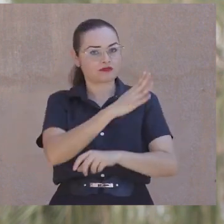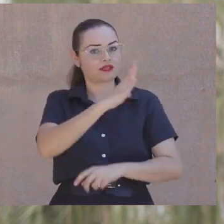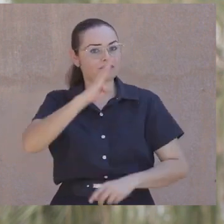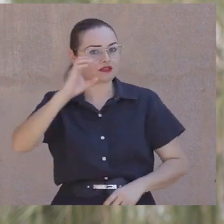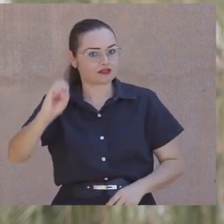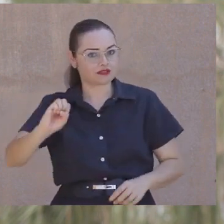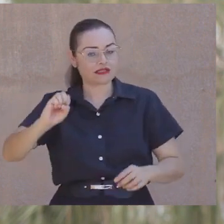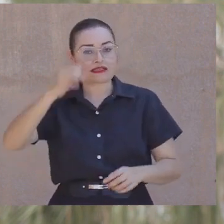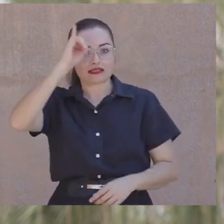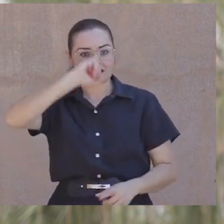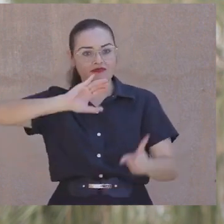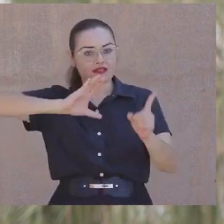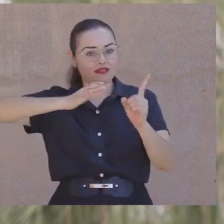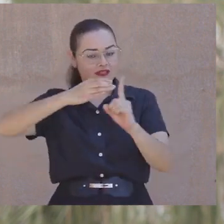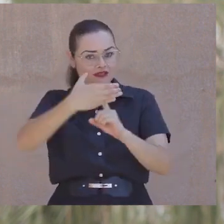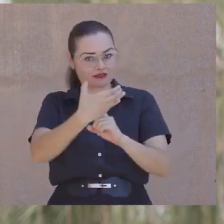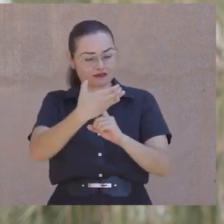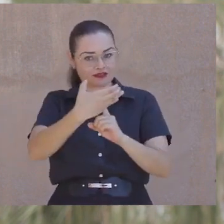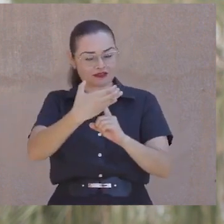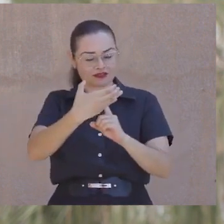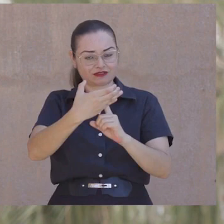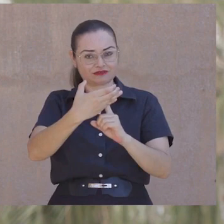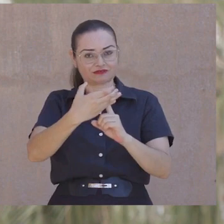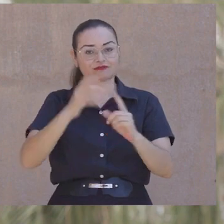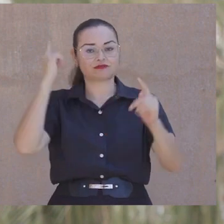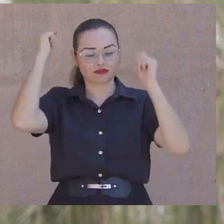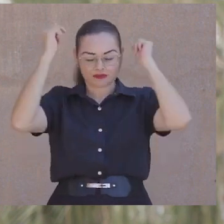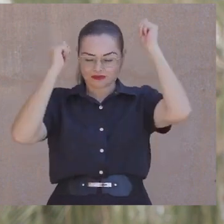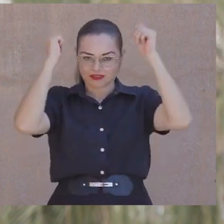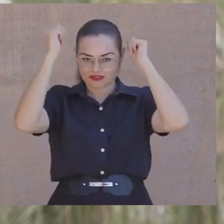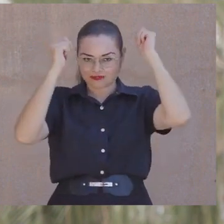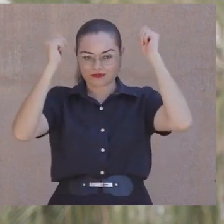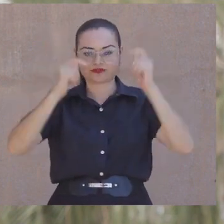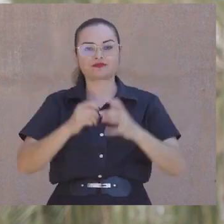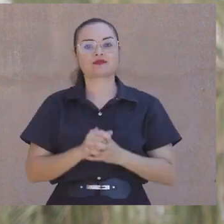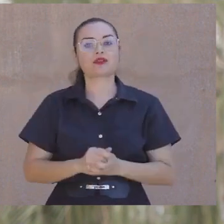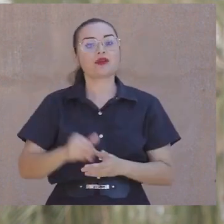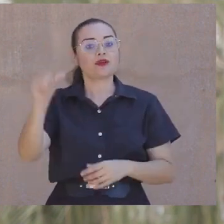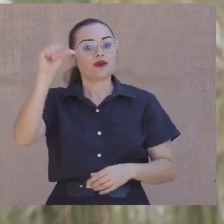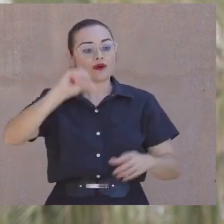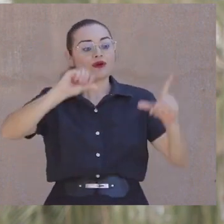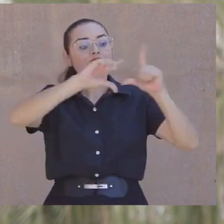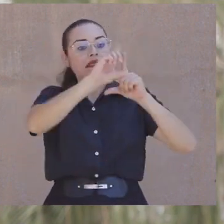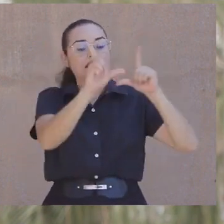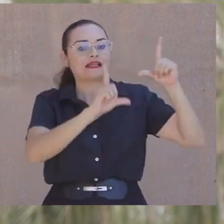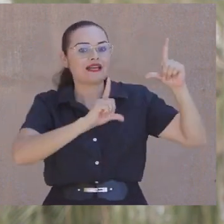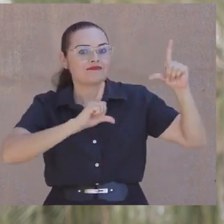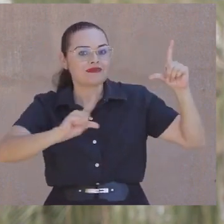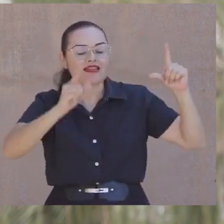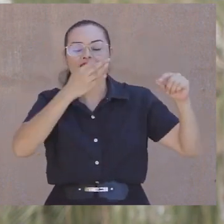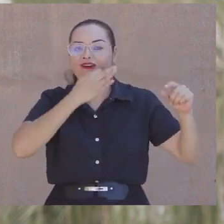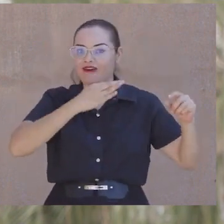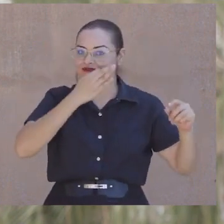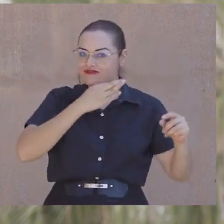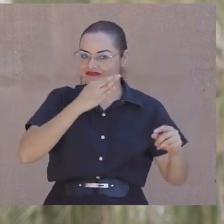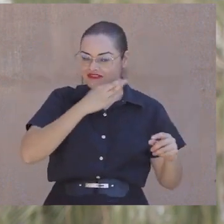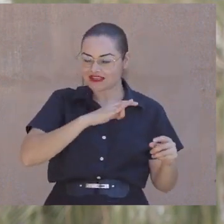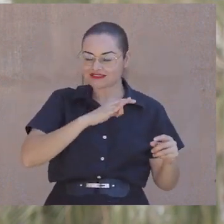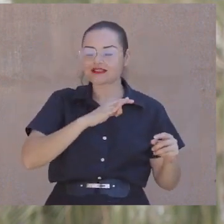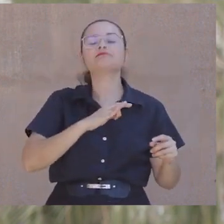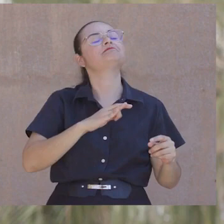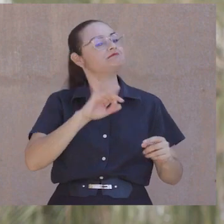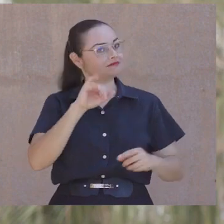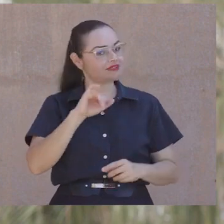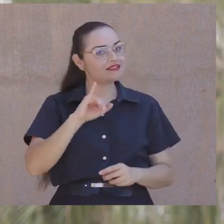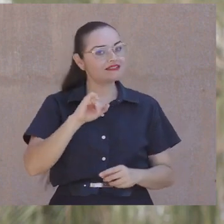coordinador de la comisión de turismo de la conferencia nacional de gobernadores hoy es un día de celebración en todo en mexico